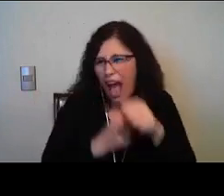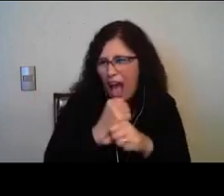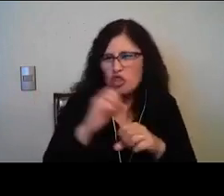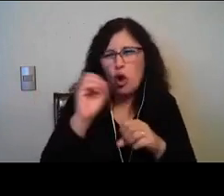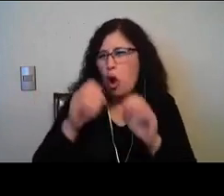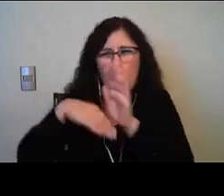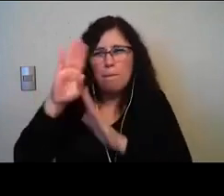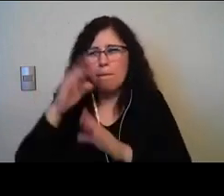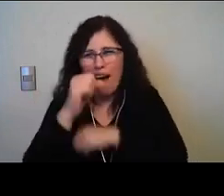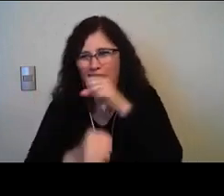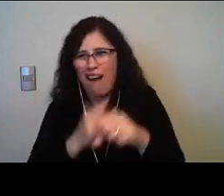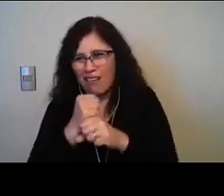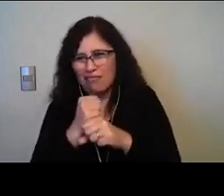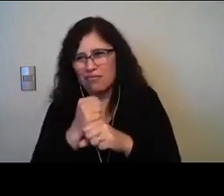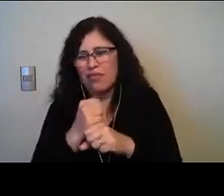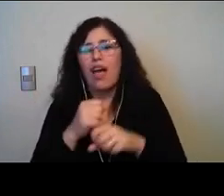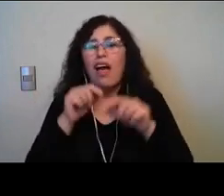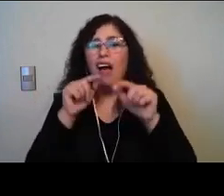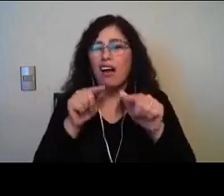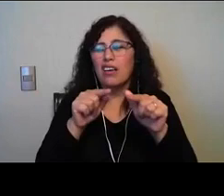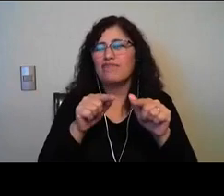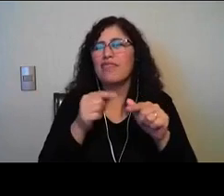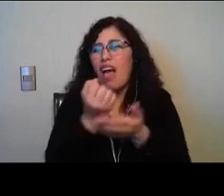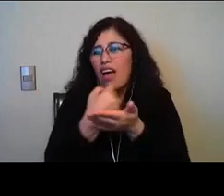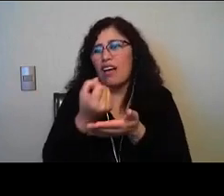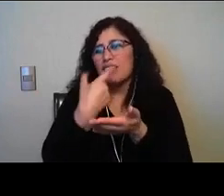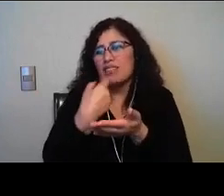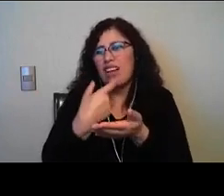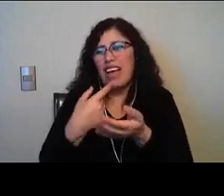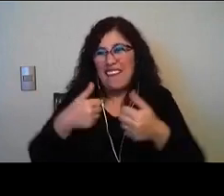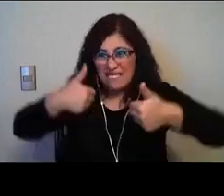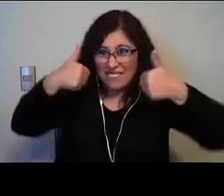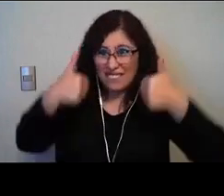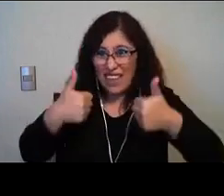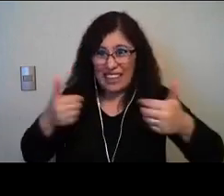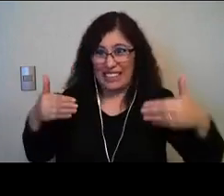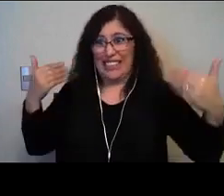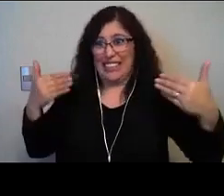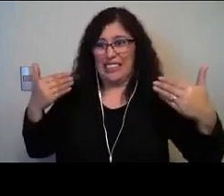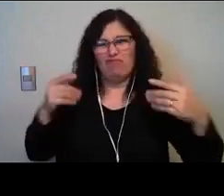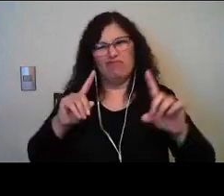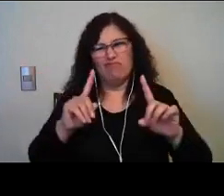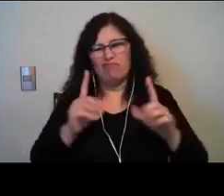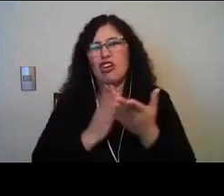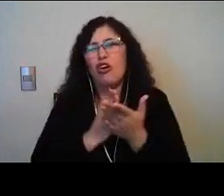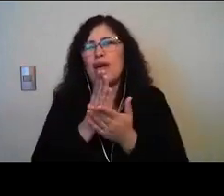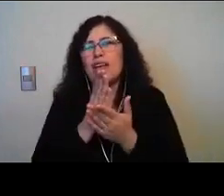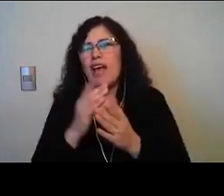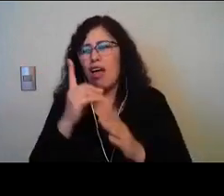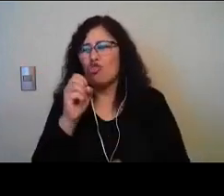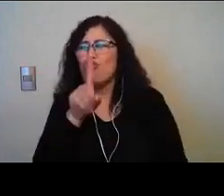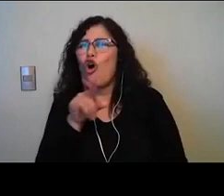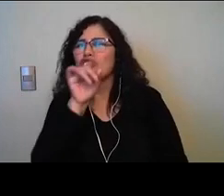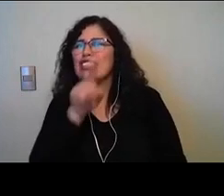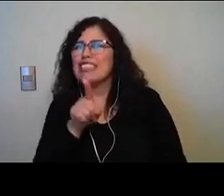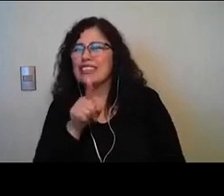con levodopa, la eficacia comienza a disminuir, ¿ya? Y eso significa que probablemente se tienen que aumentar un poquito más las dosis